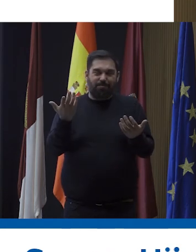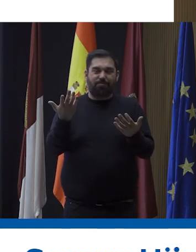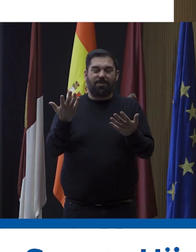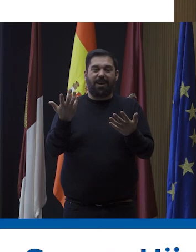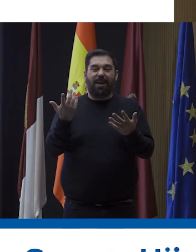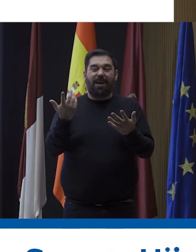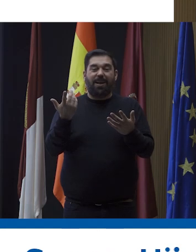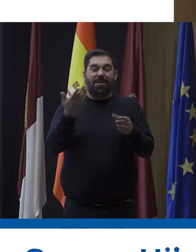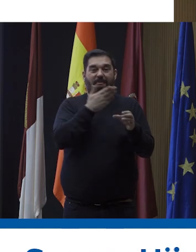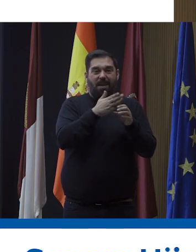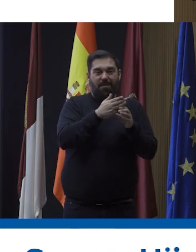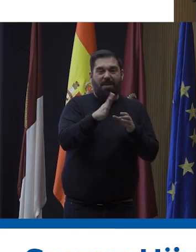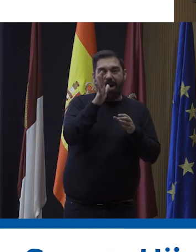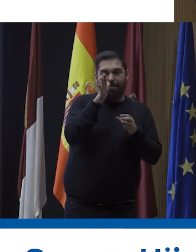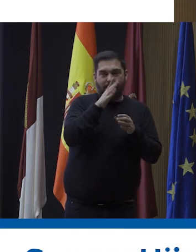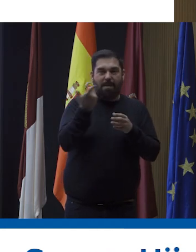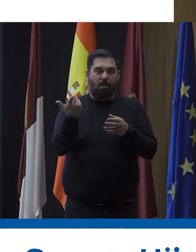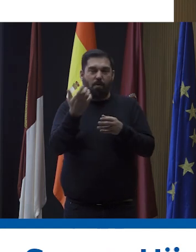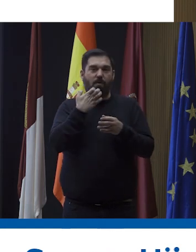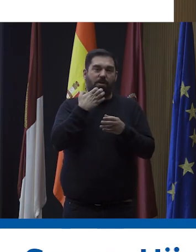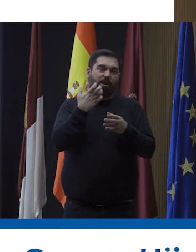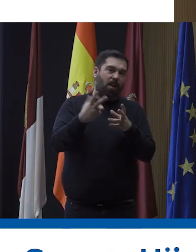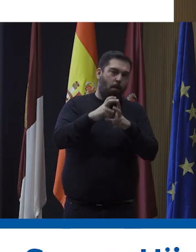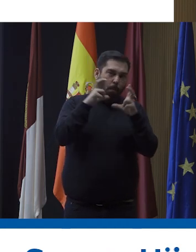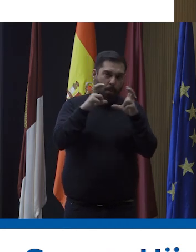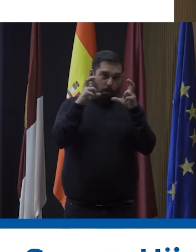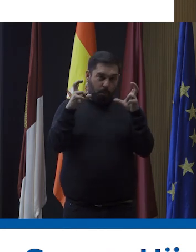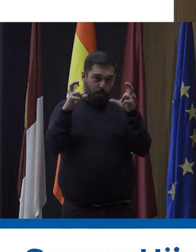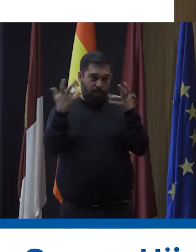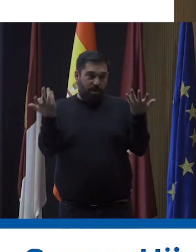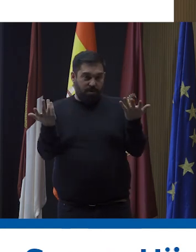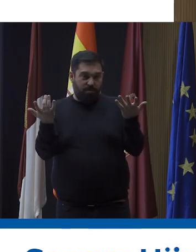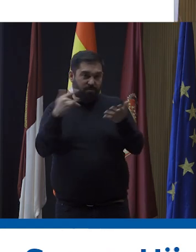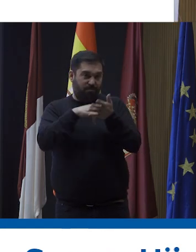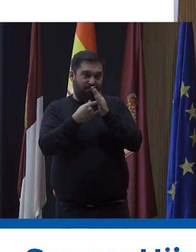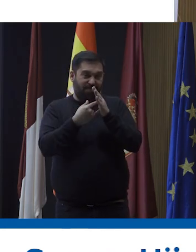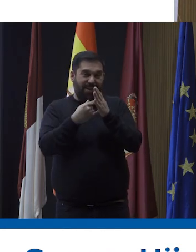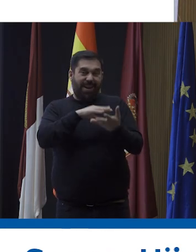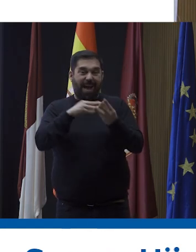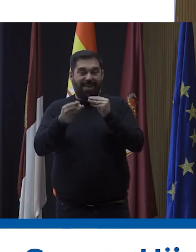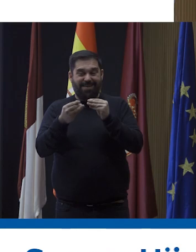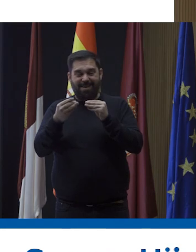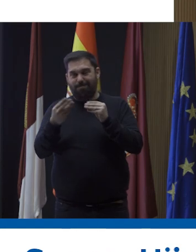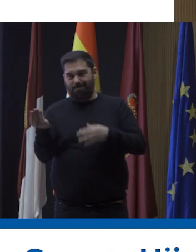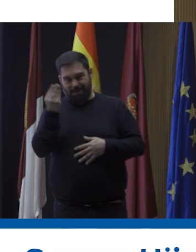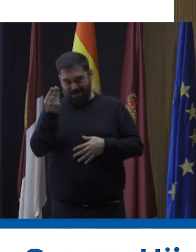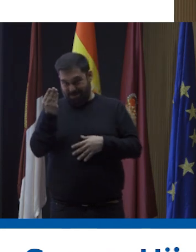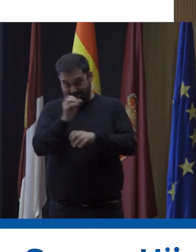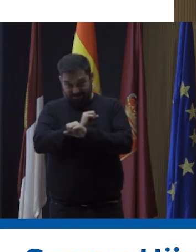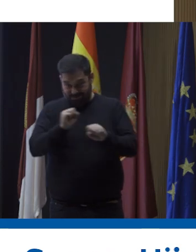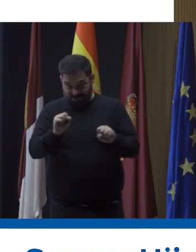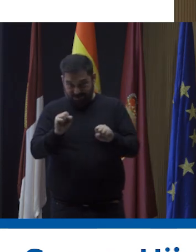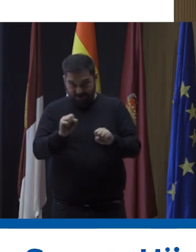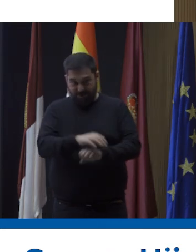6 cervezas o sigue pesando 20 kilos más, ¿vale? Yo por mucho que aplique esto, pues no va a mejorar, ¿vale?